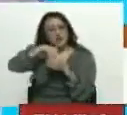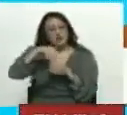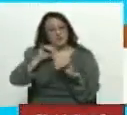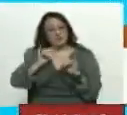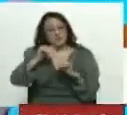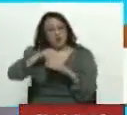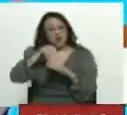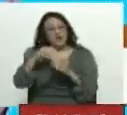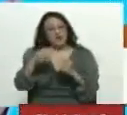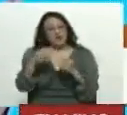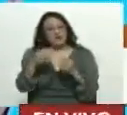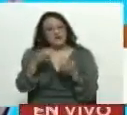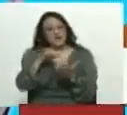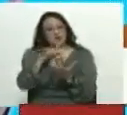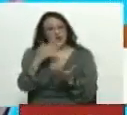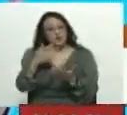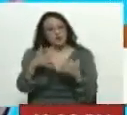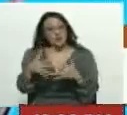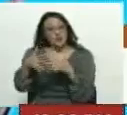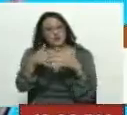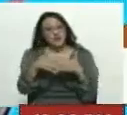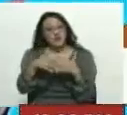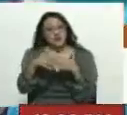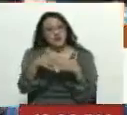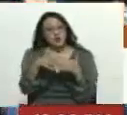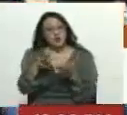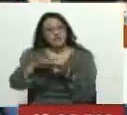no tiene la moral